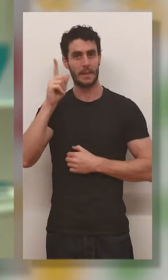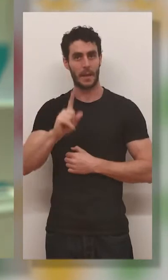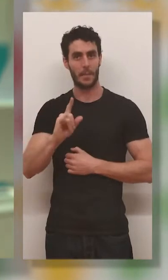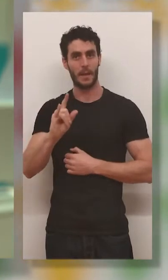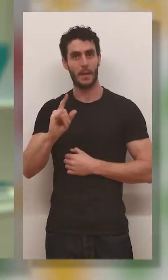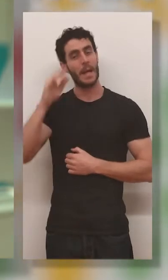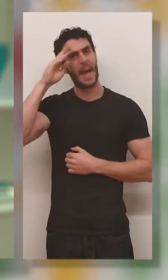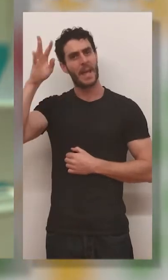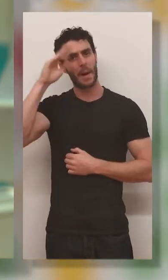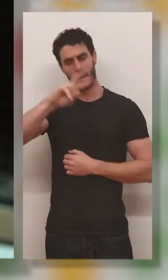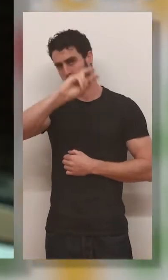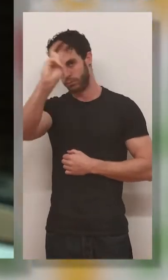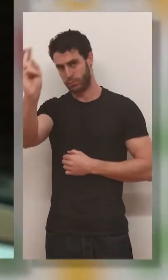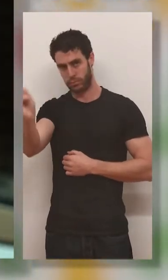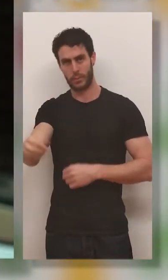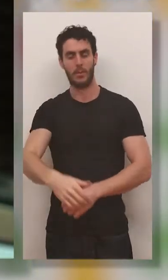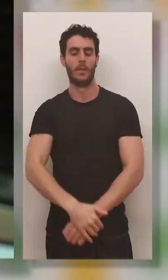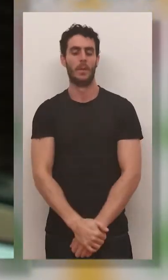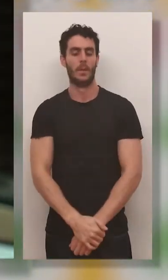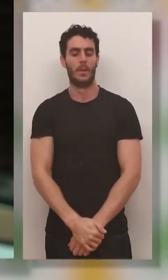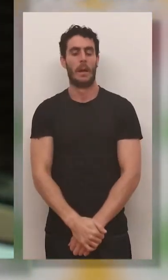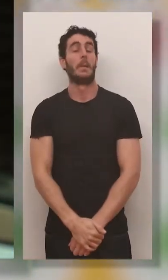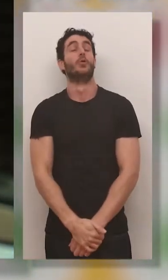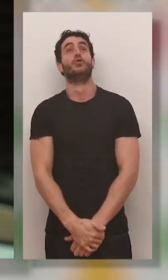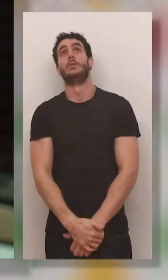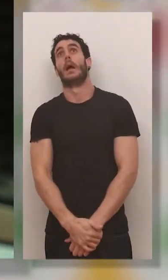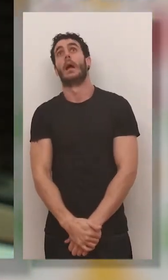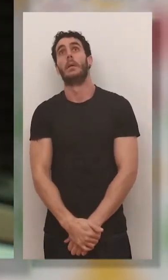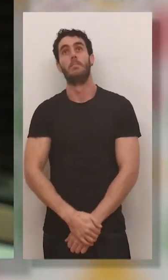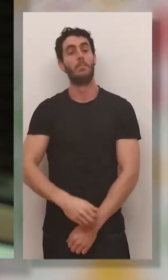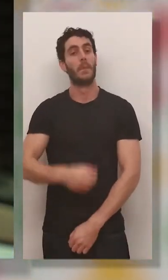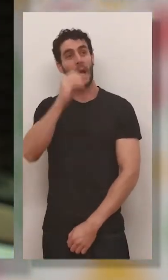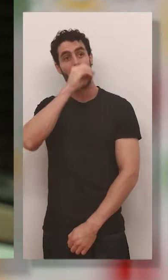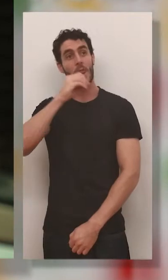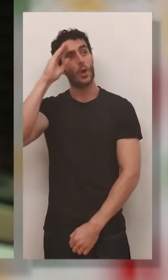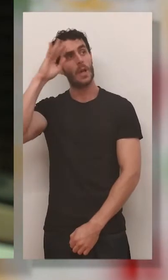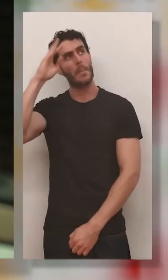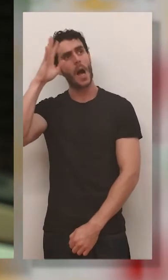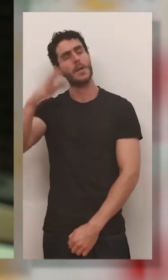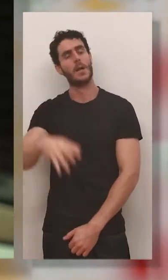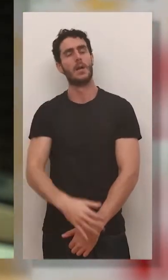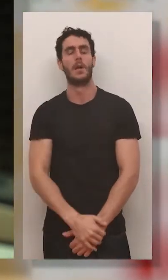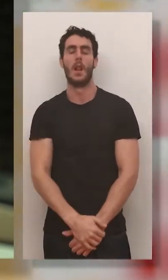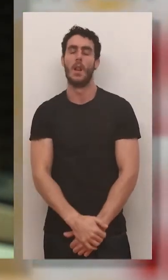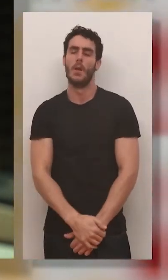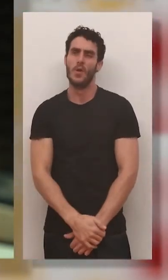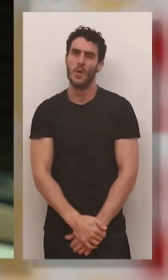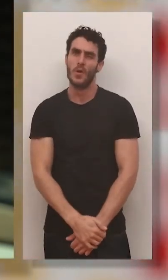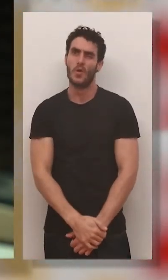Imagine. Y muchas más. Pues la de Imagine y